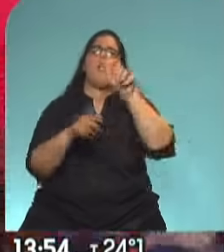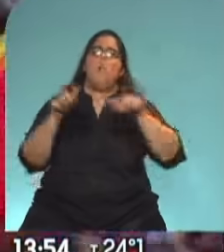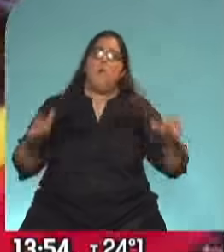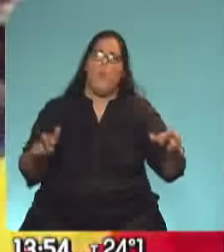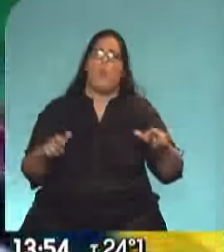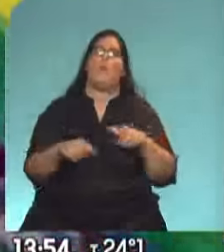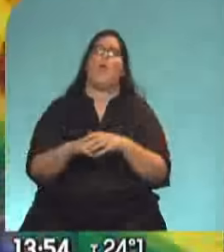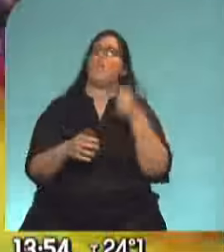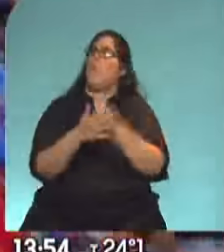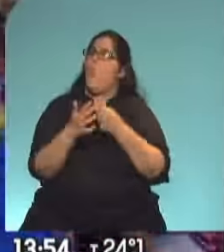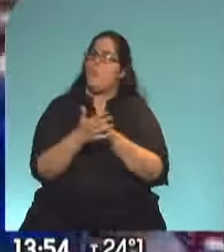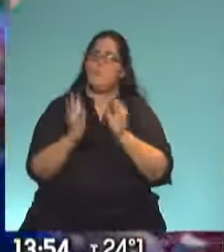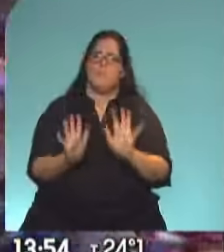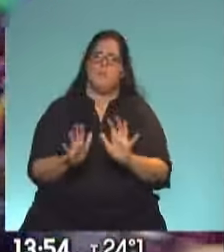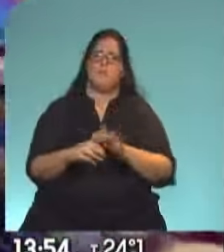Y esa es nuestra lucha.